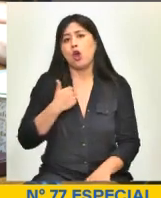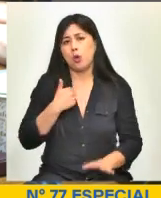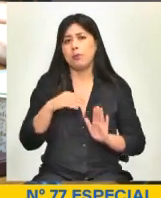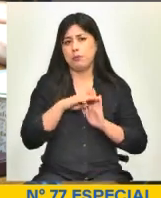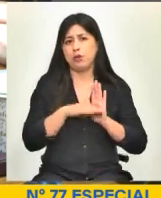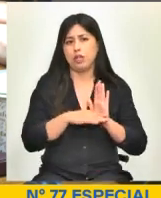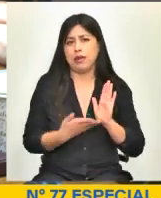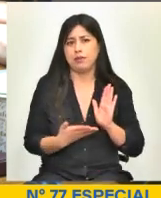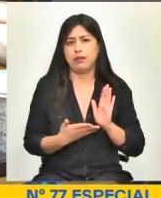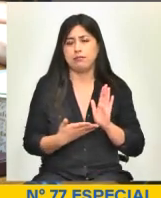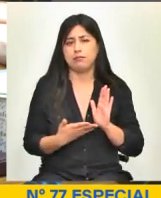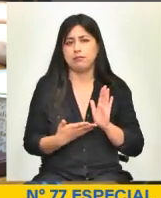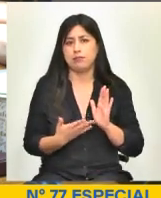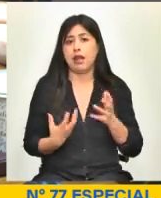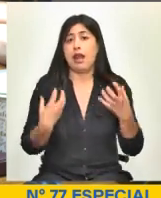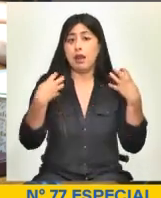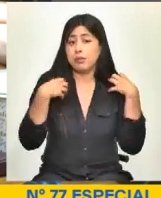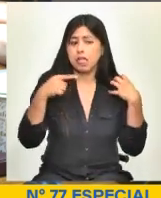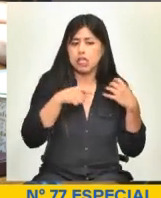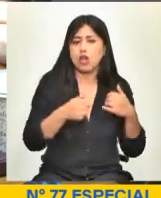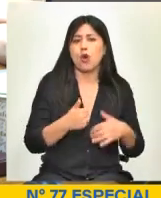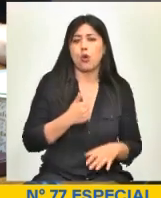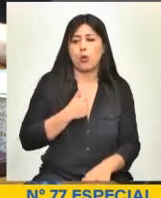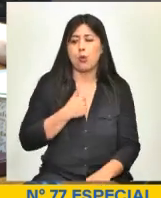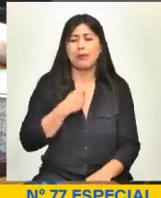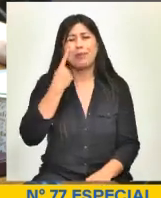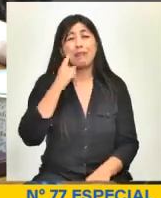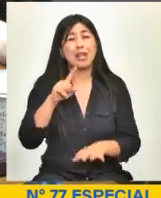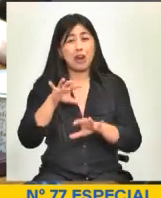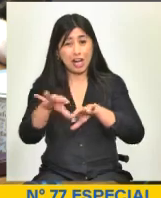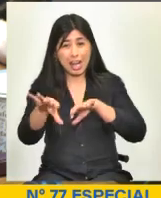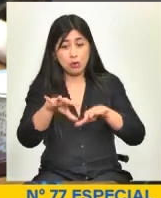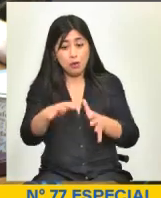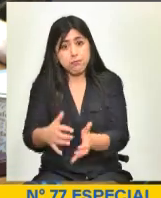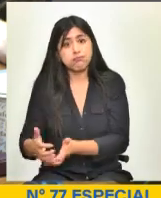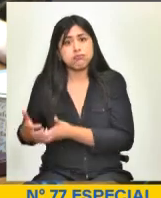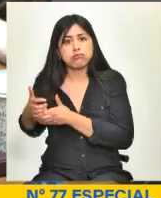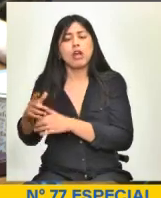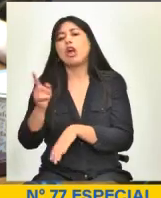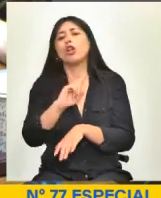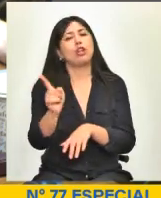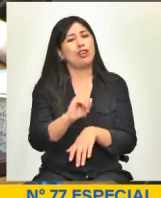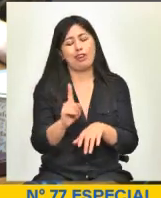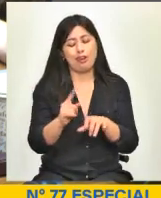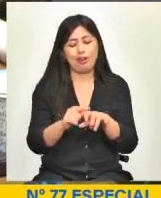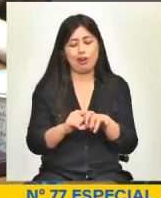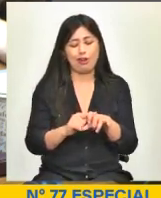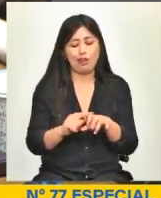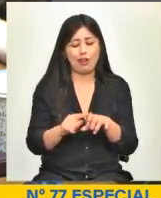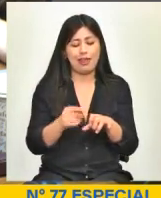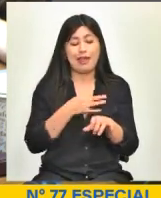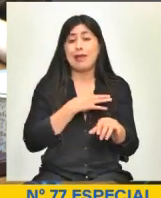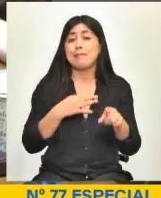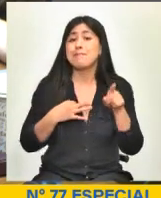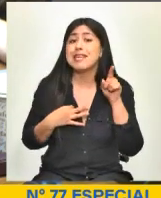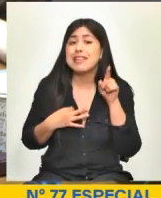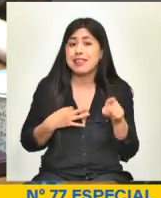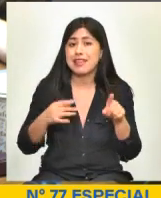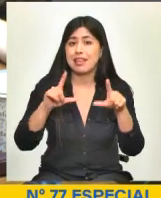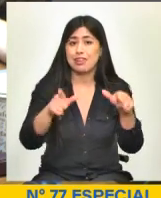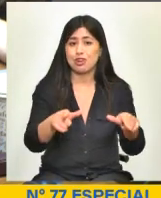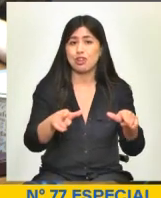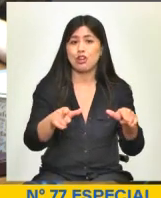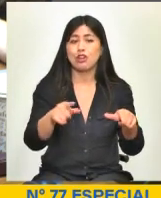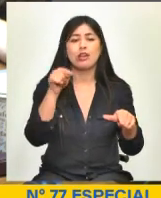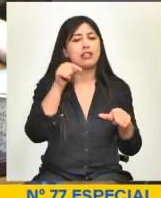implementar. Pero no neguemos los recursos a un ministerio que para todas y todos